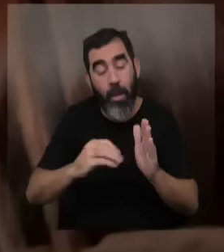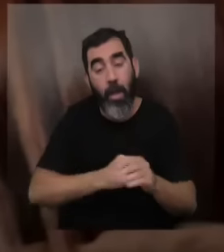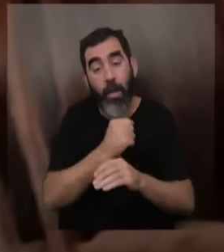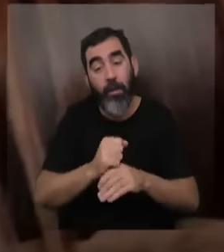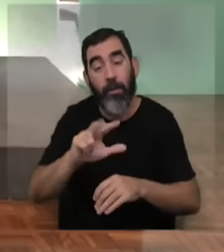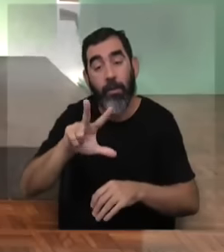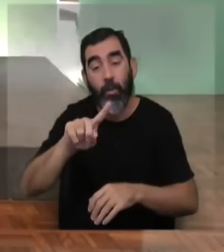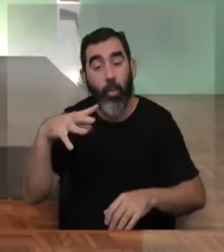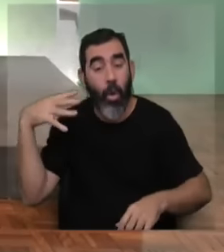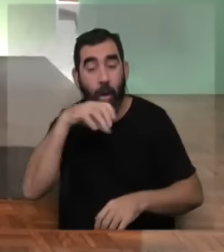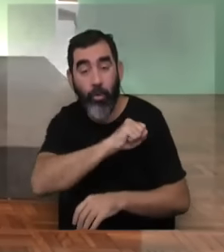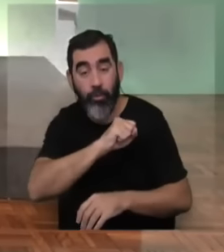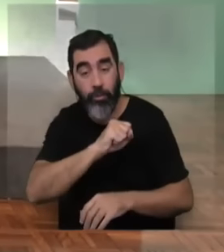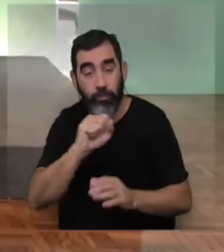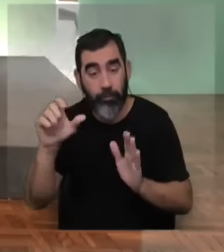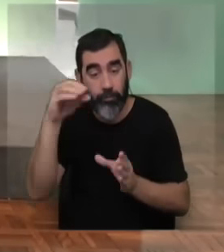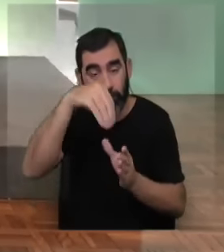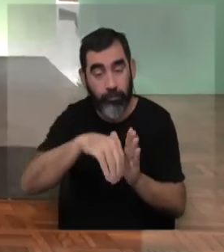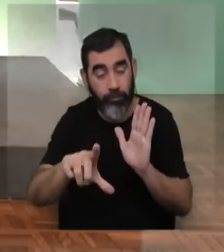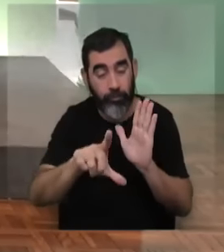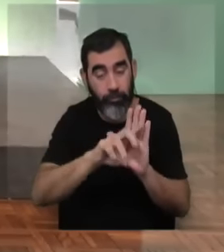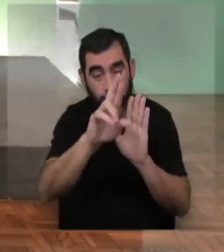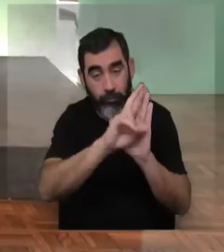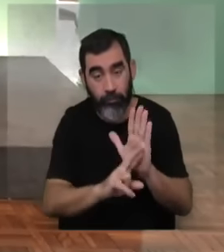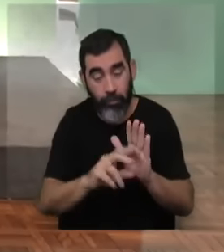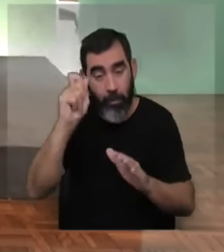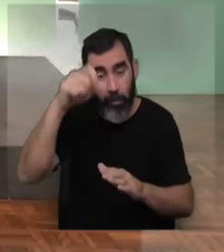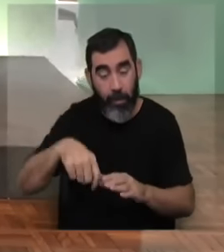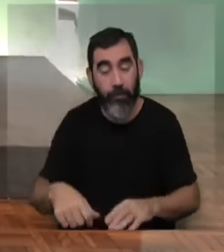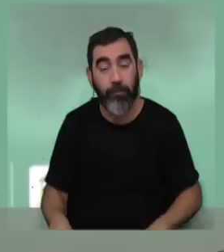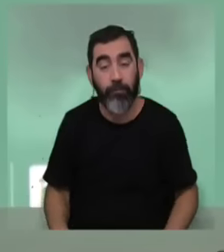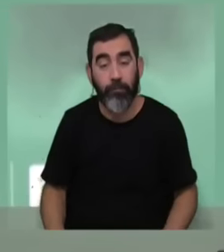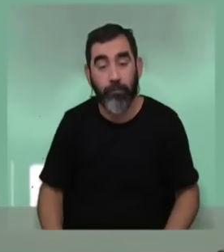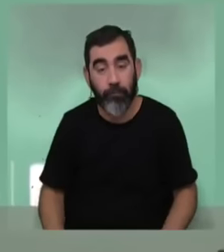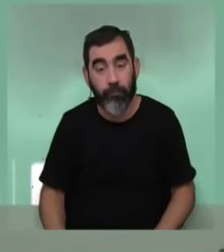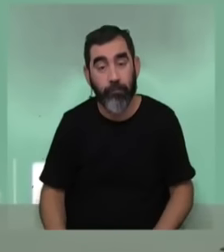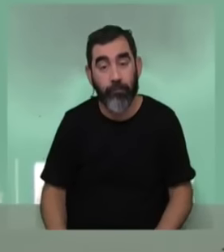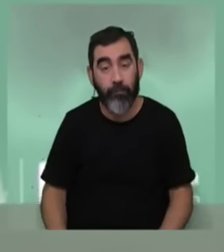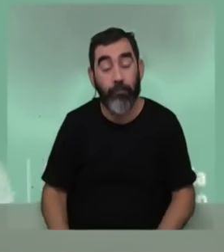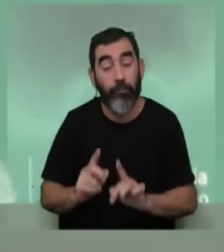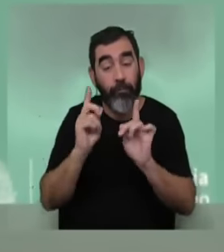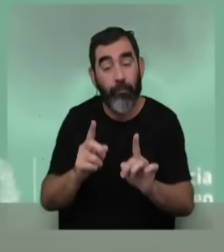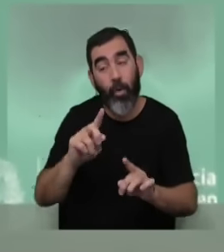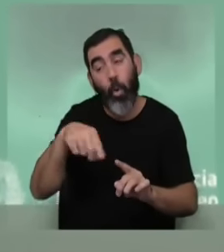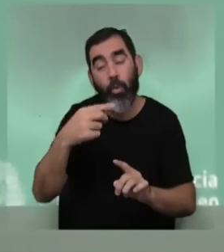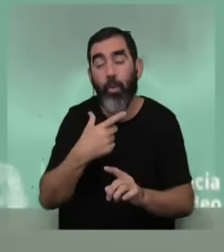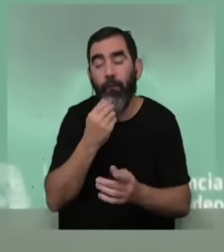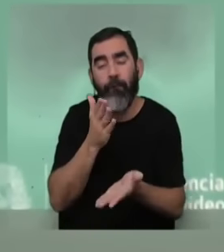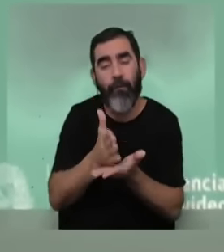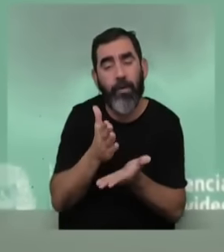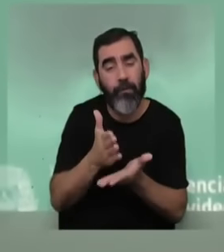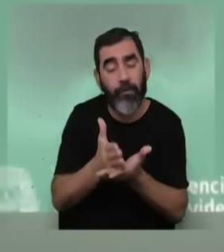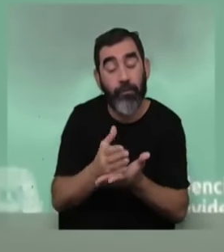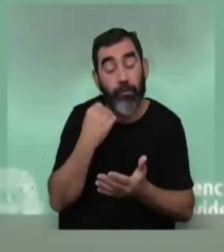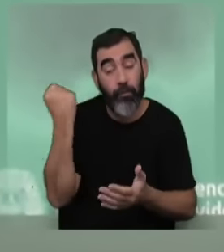agosto para poder ampararse en en esta regular en este plan de regularización y también tenemos otra facilidad que me parece que